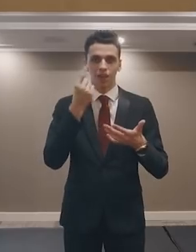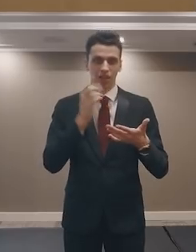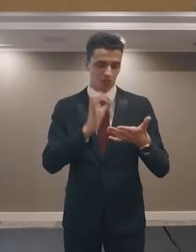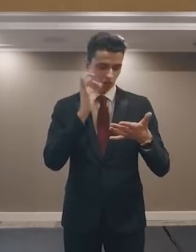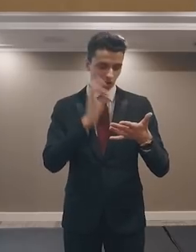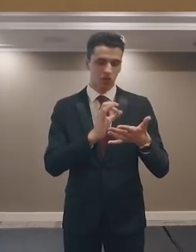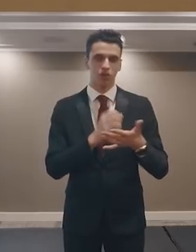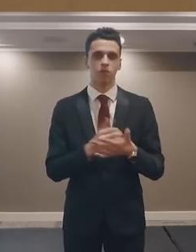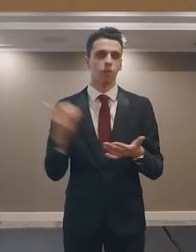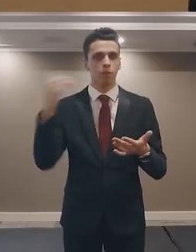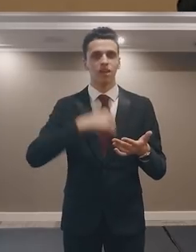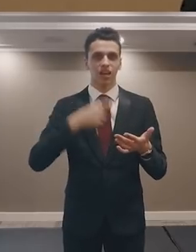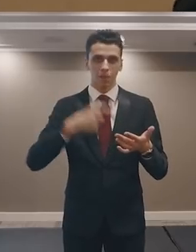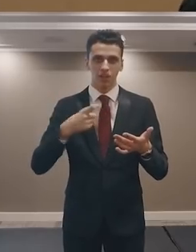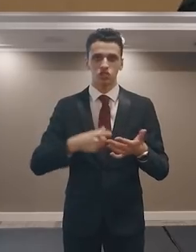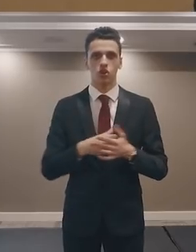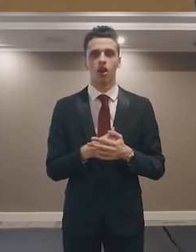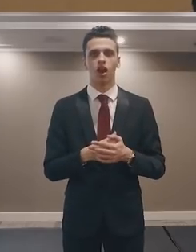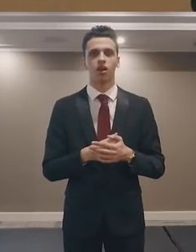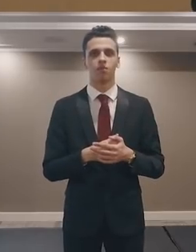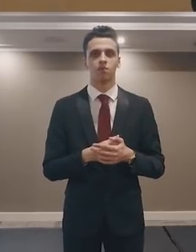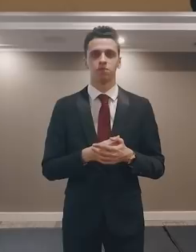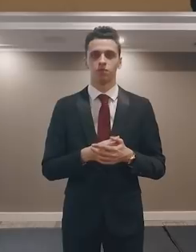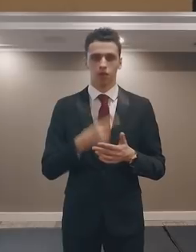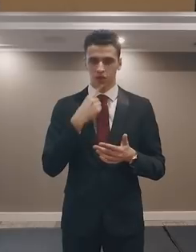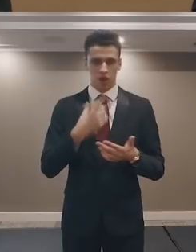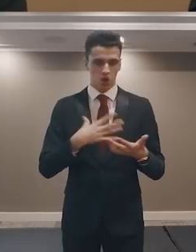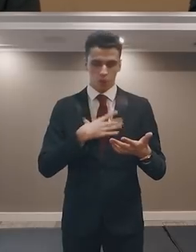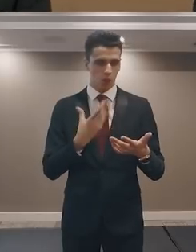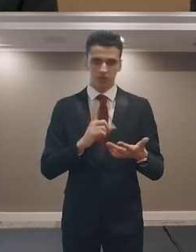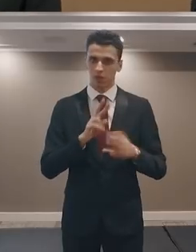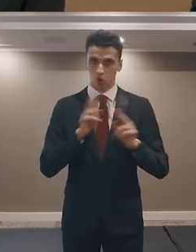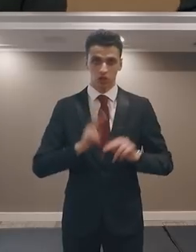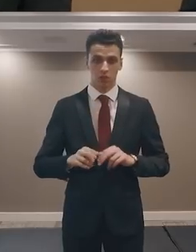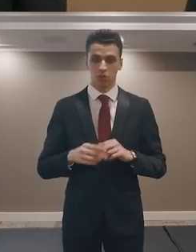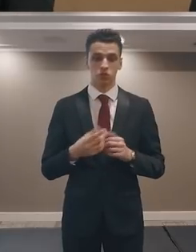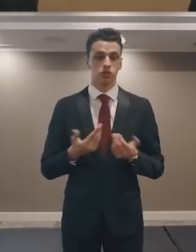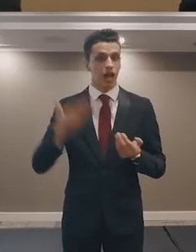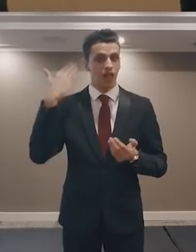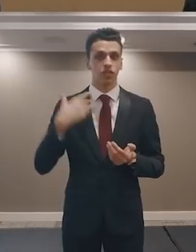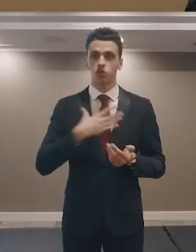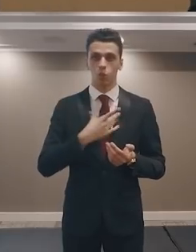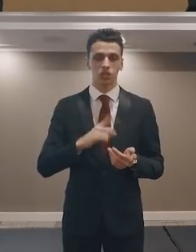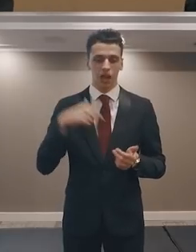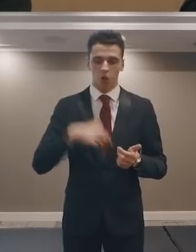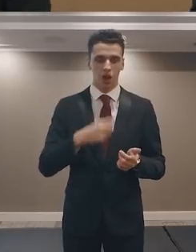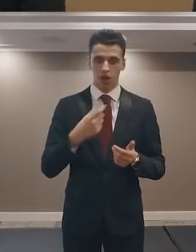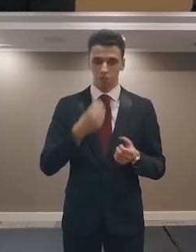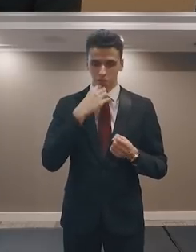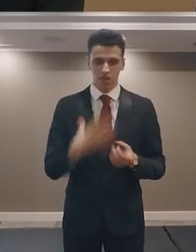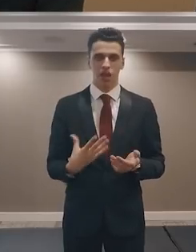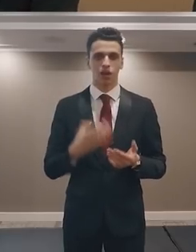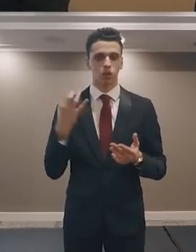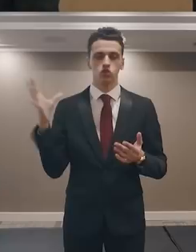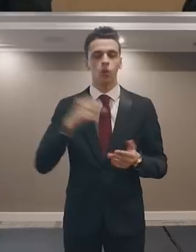cerrado y viene a recogerme y ahora dicho brother pero que te has fumado es imposible pero está la tecnología hoy en día les gustan los taxistas o no la gente